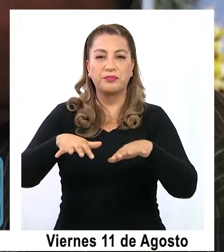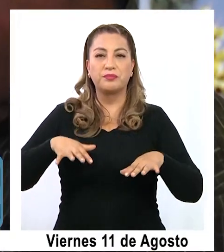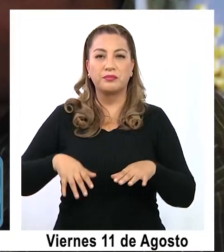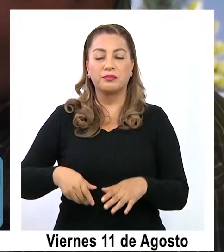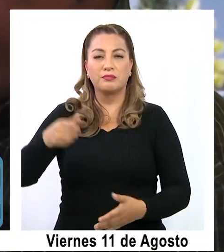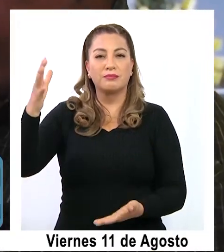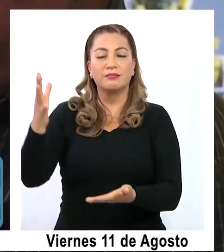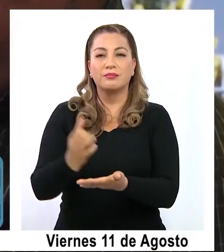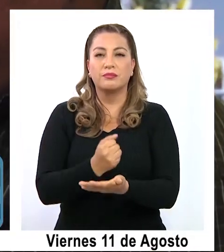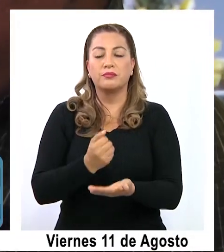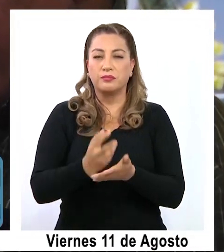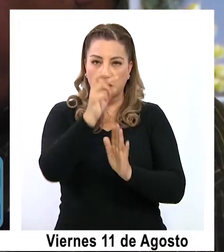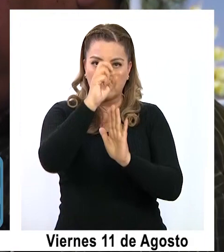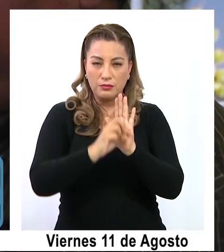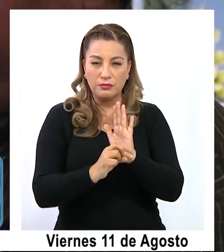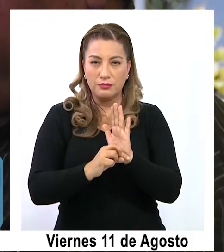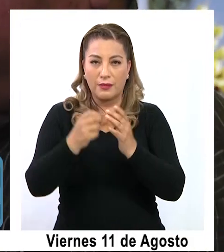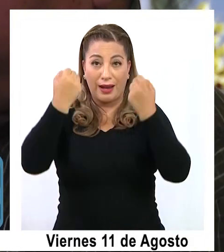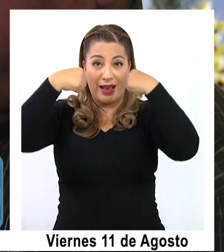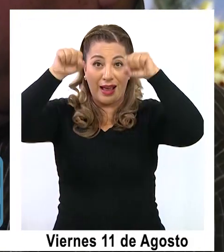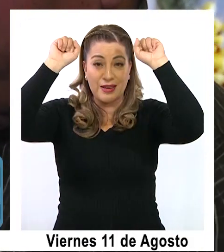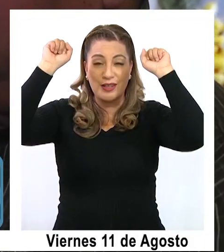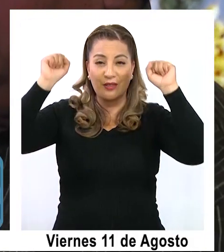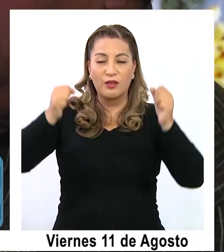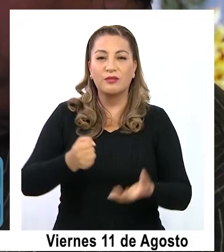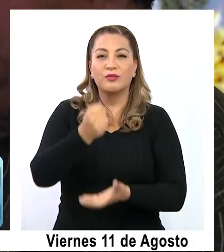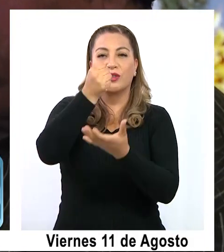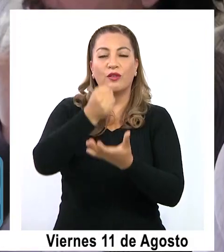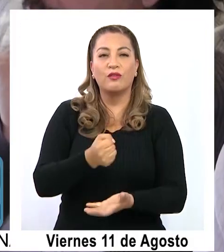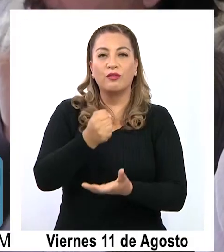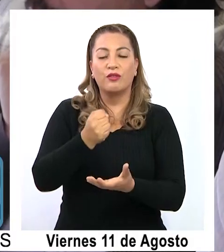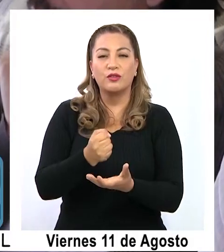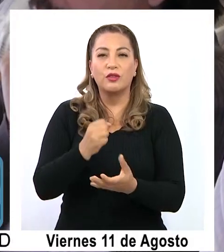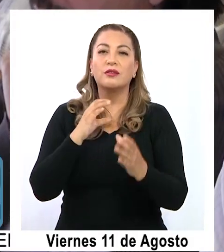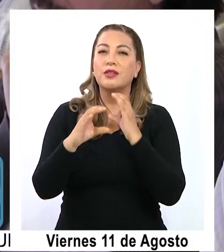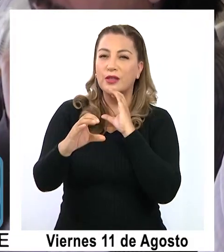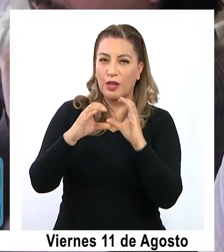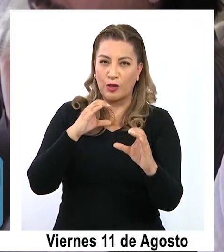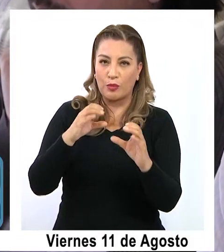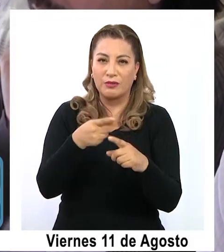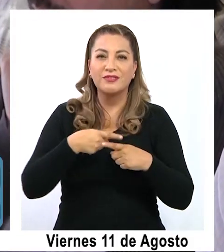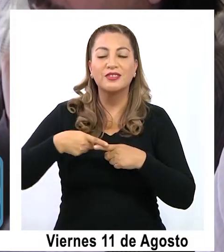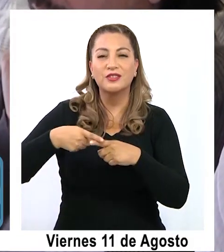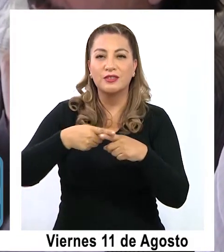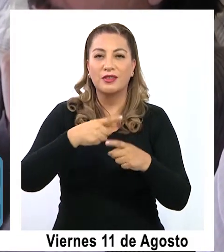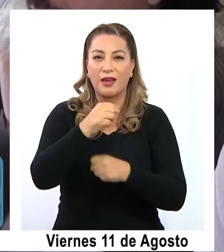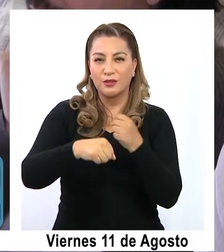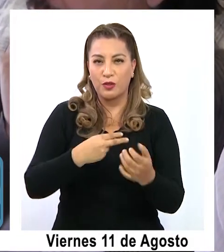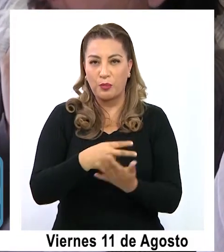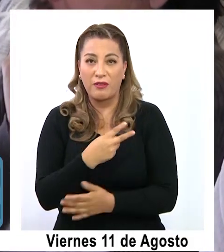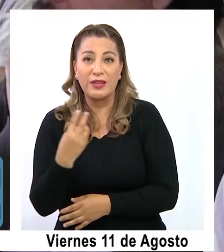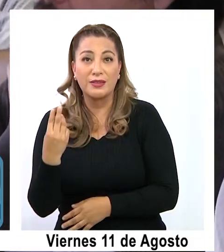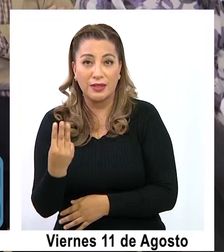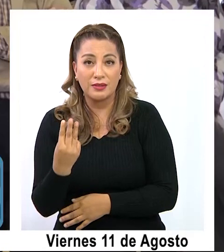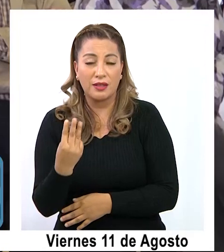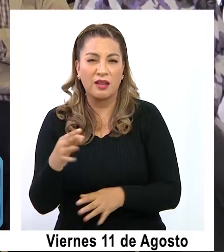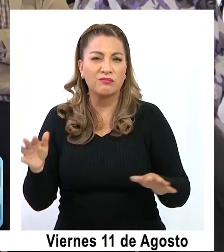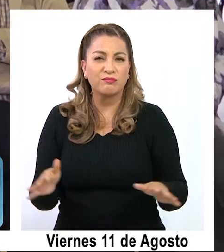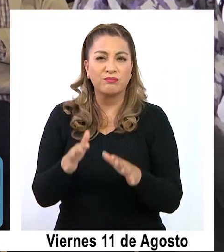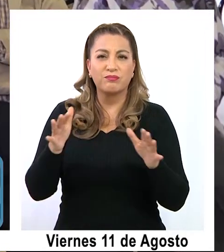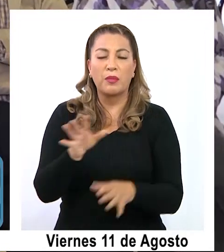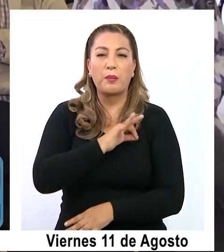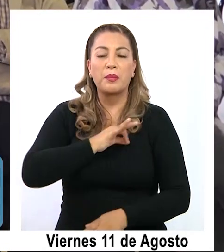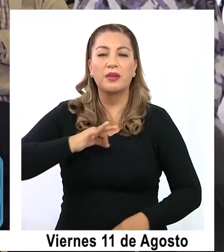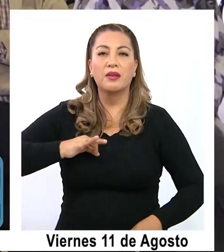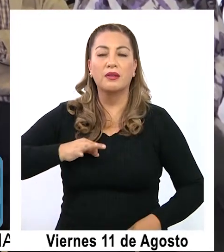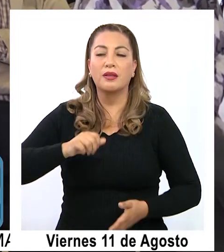adjudicación de los proyectos ganadores del Fondo de Fomento de Medios de Comunicación Social 2023, impulsado por